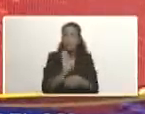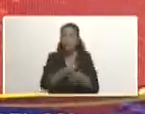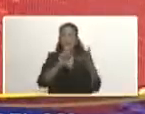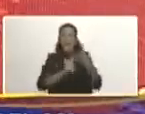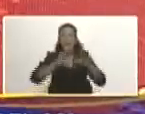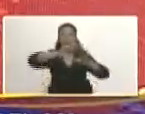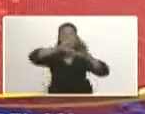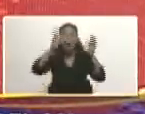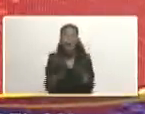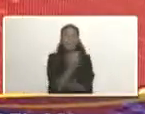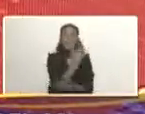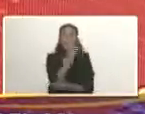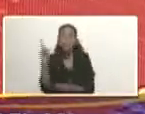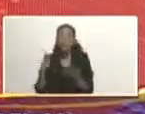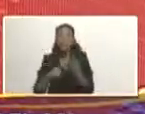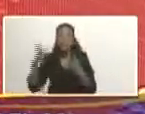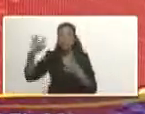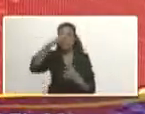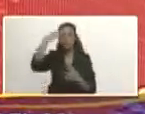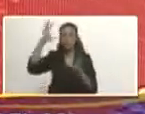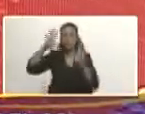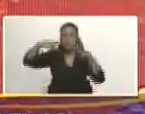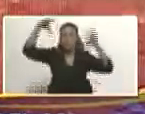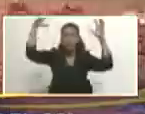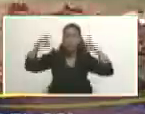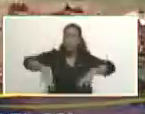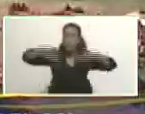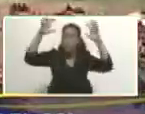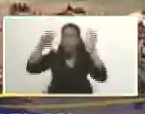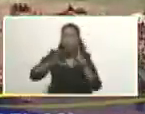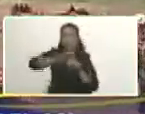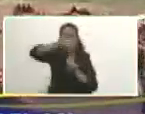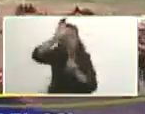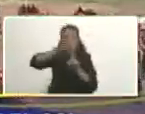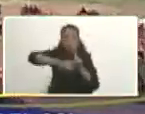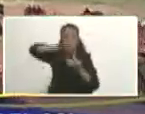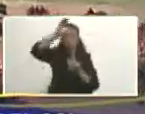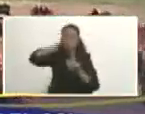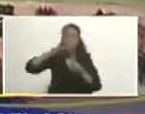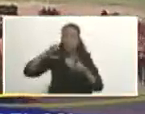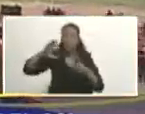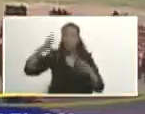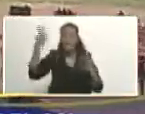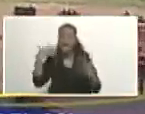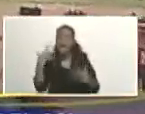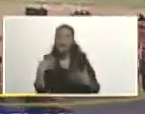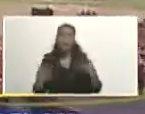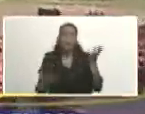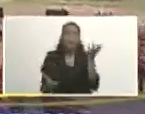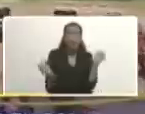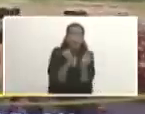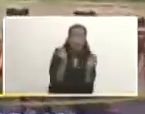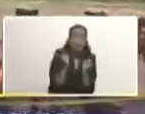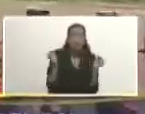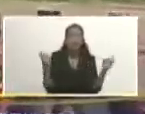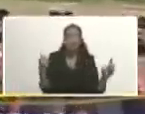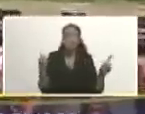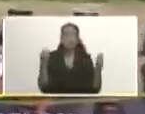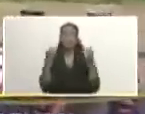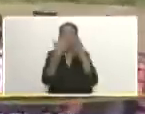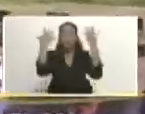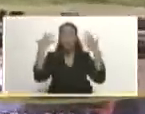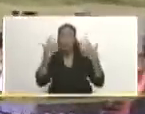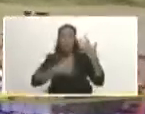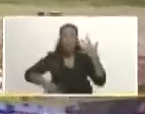ambiental, el fenómeno El Niño, como consecuencia del calentamiento global y la presencia de fuertes precipitaciones inesperadas en